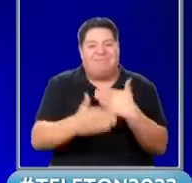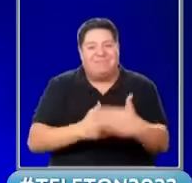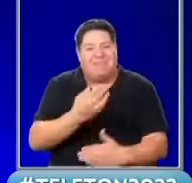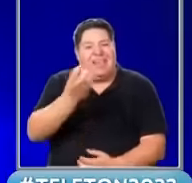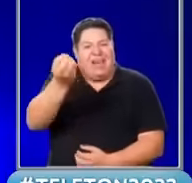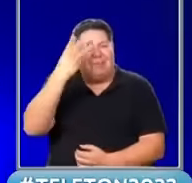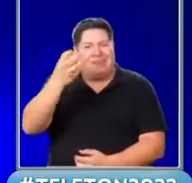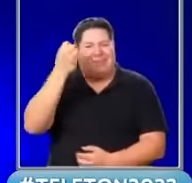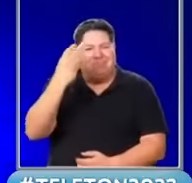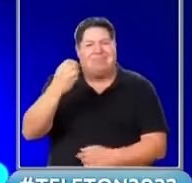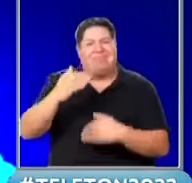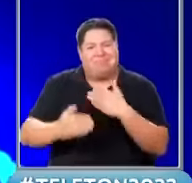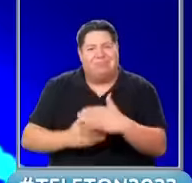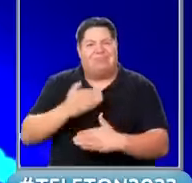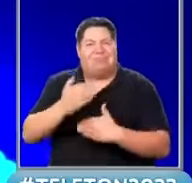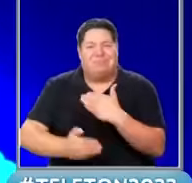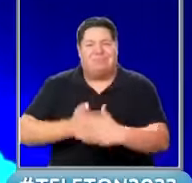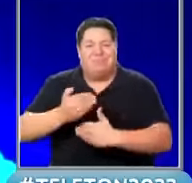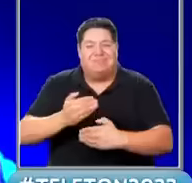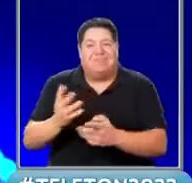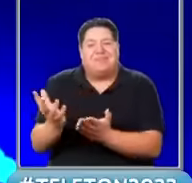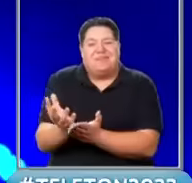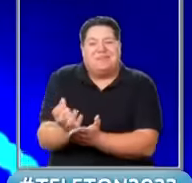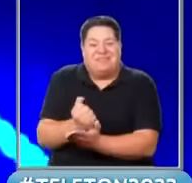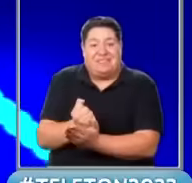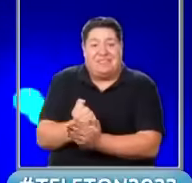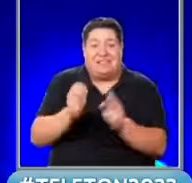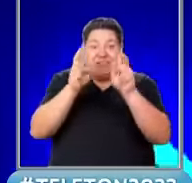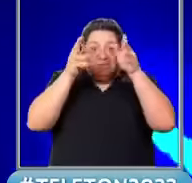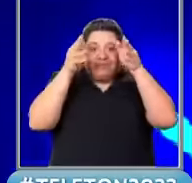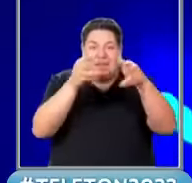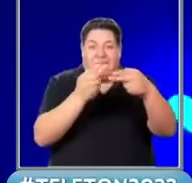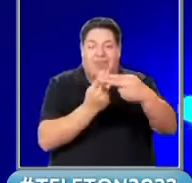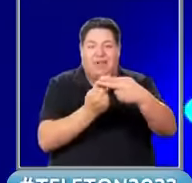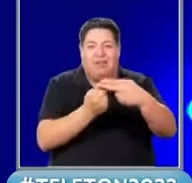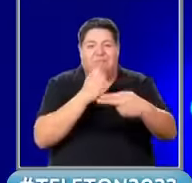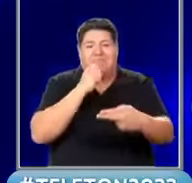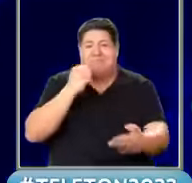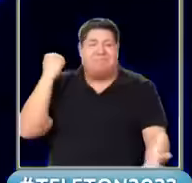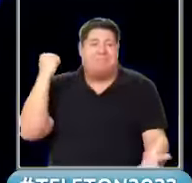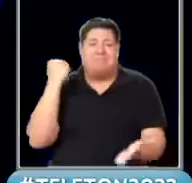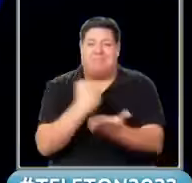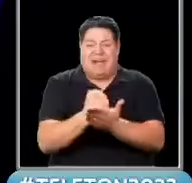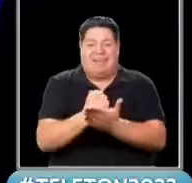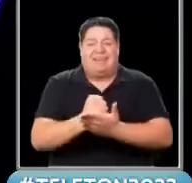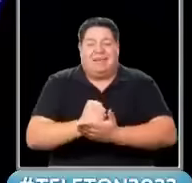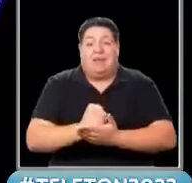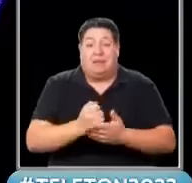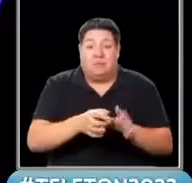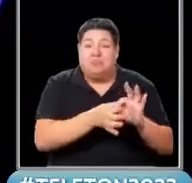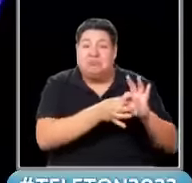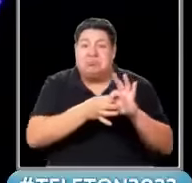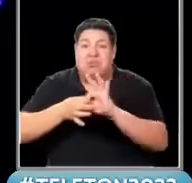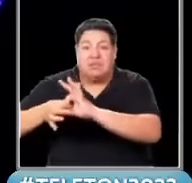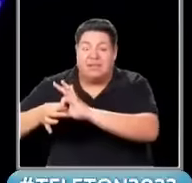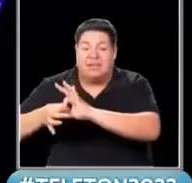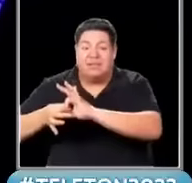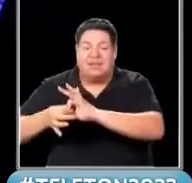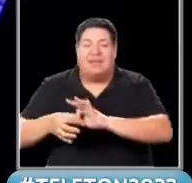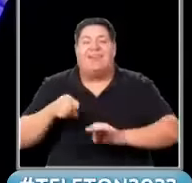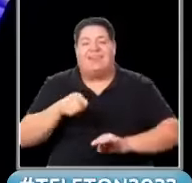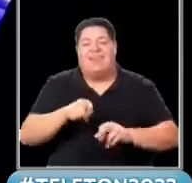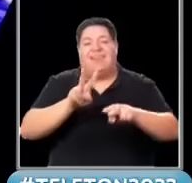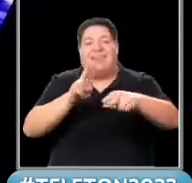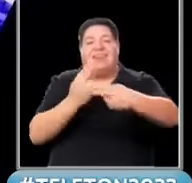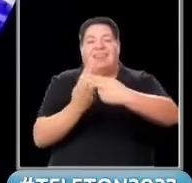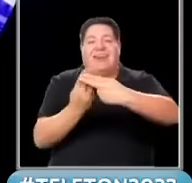Aprendimos día a día. Y logramos que la Teletón fuera una marca registrada. ¿Y saben por qué? Porque la